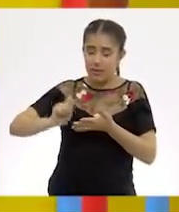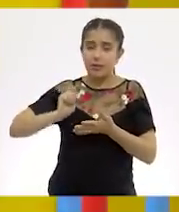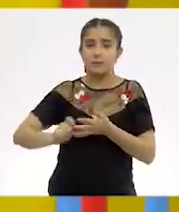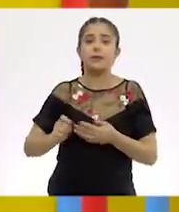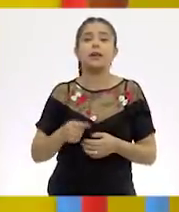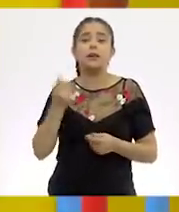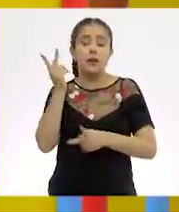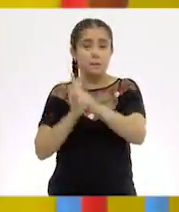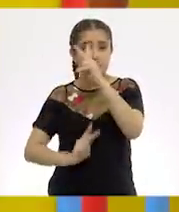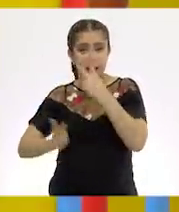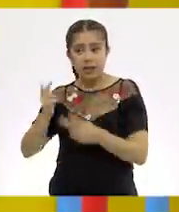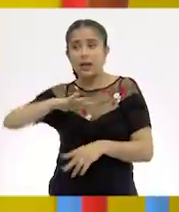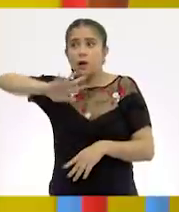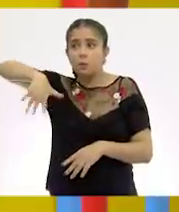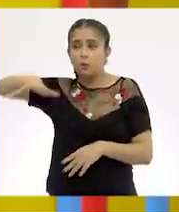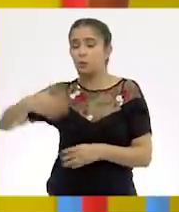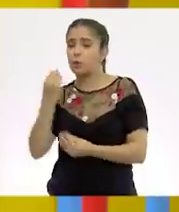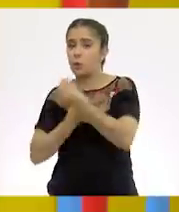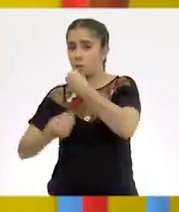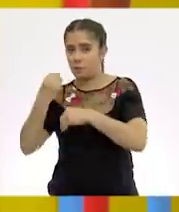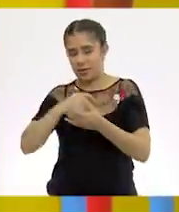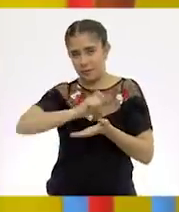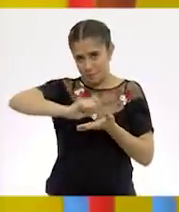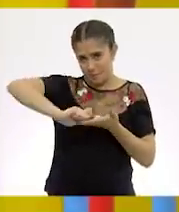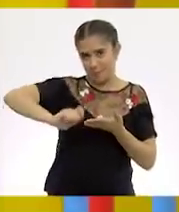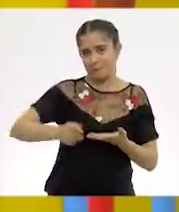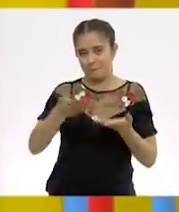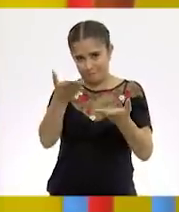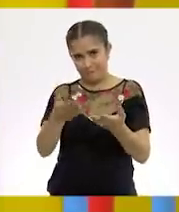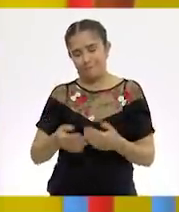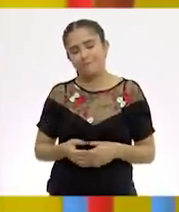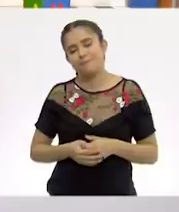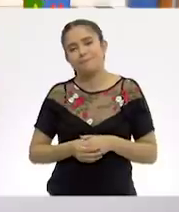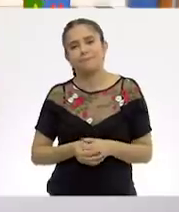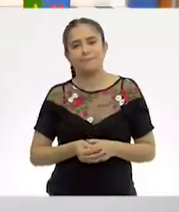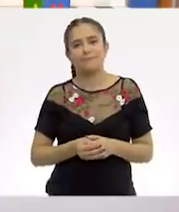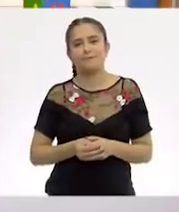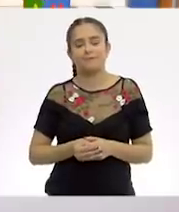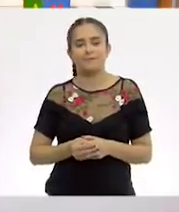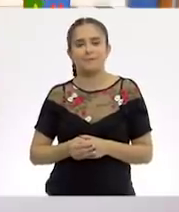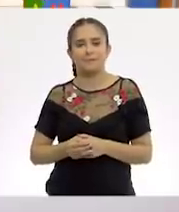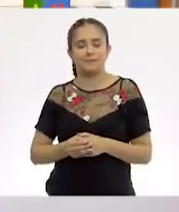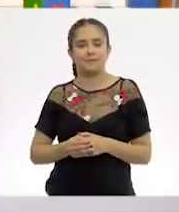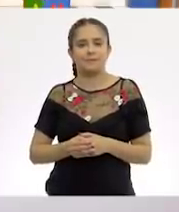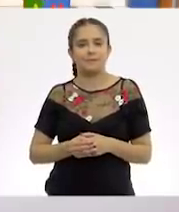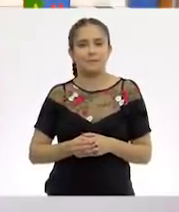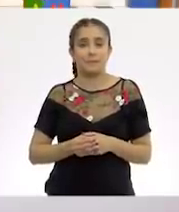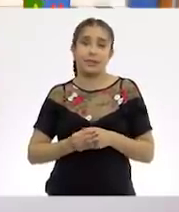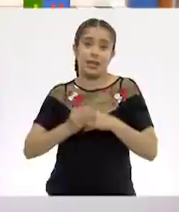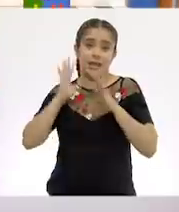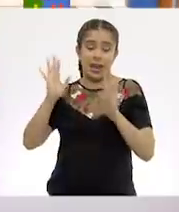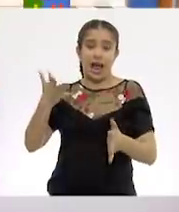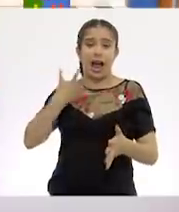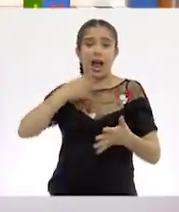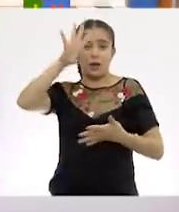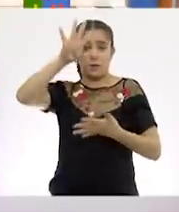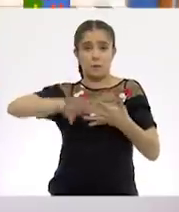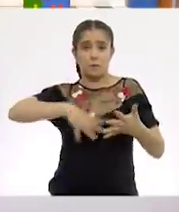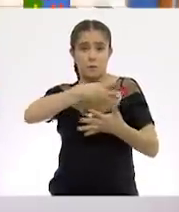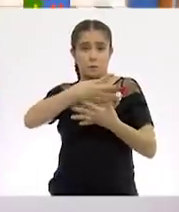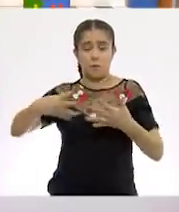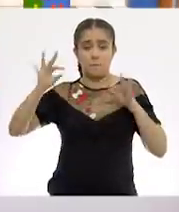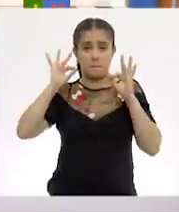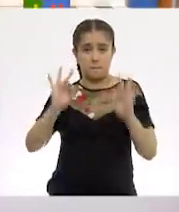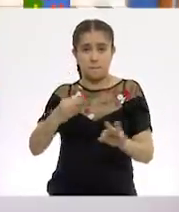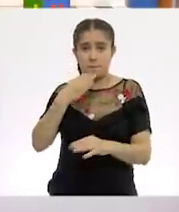plantas buscan alimento. Muy bien, y entonces tenemos aquí ya nuestro cuadro. Vamos a revisarlo en